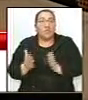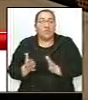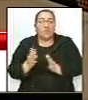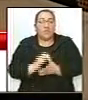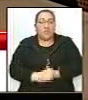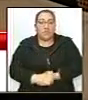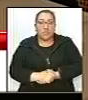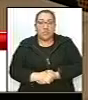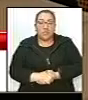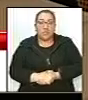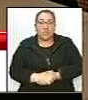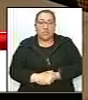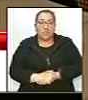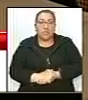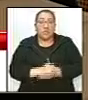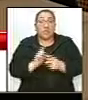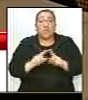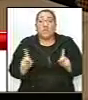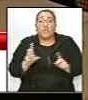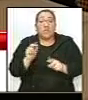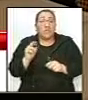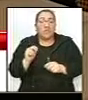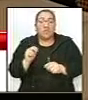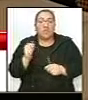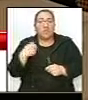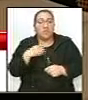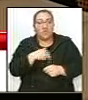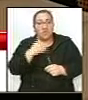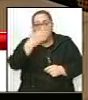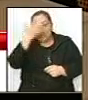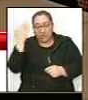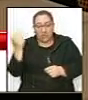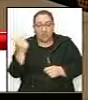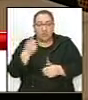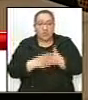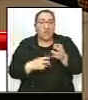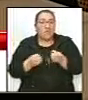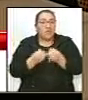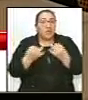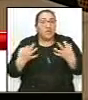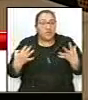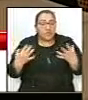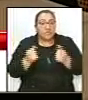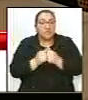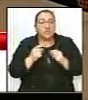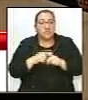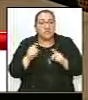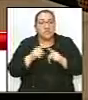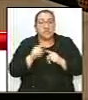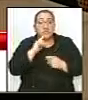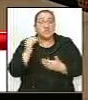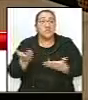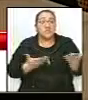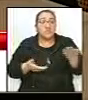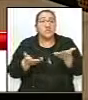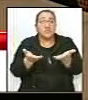zapatería, pero no nos olvidemos que la mayor grueso de MIPES está en servicios.